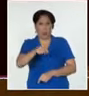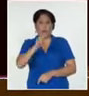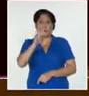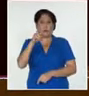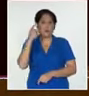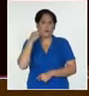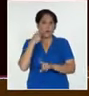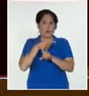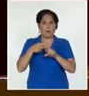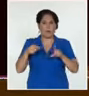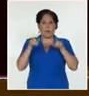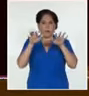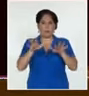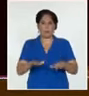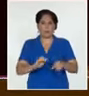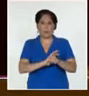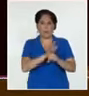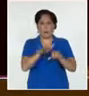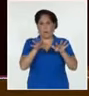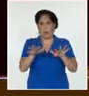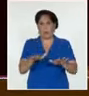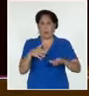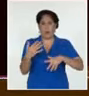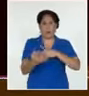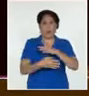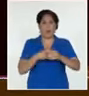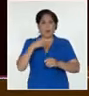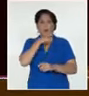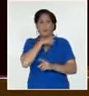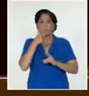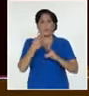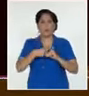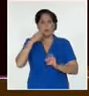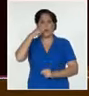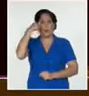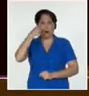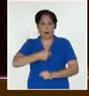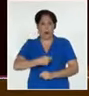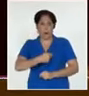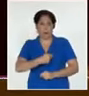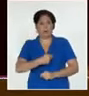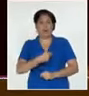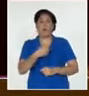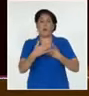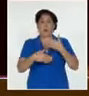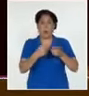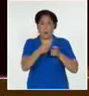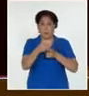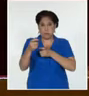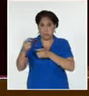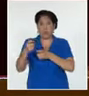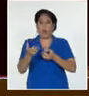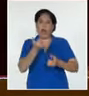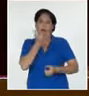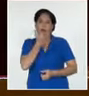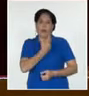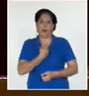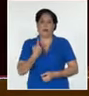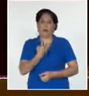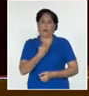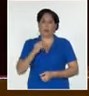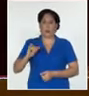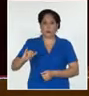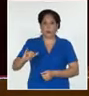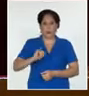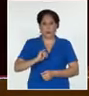medio de pandemia y el conflicto entre Rusia y Ucrania, que tampoco es el único en el explosivo panorama